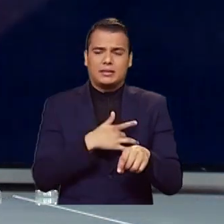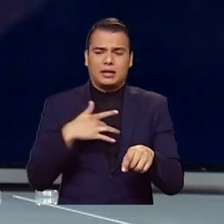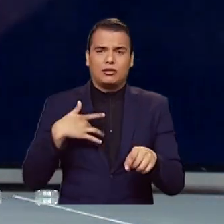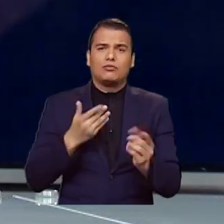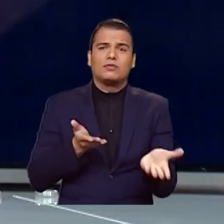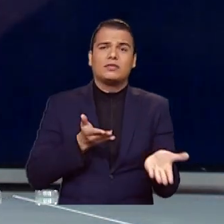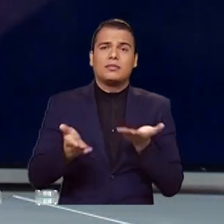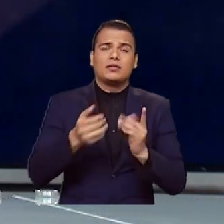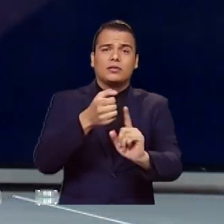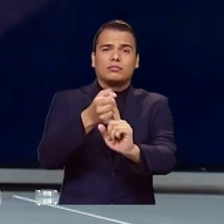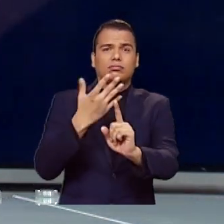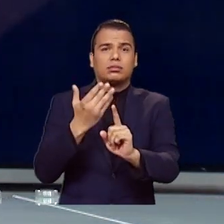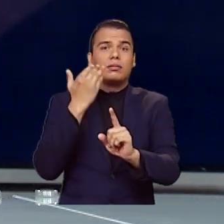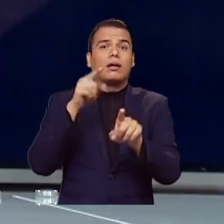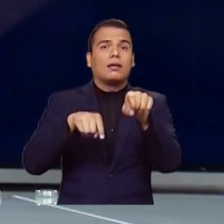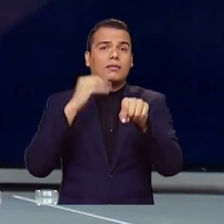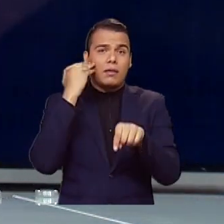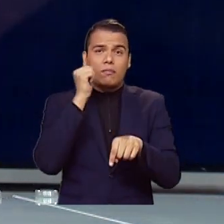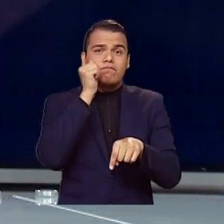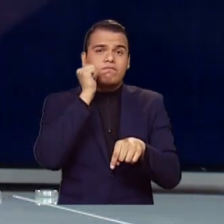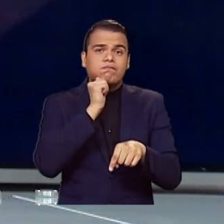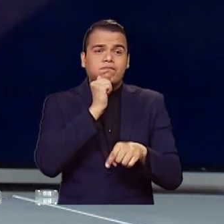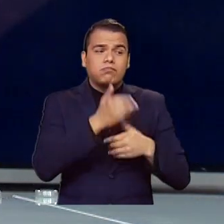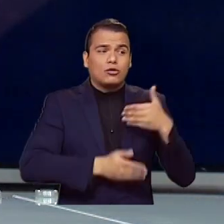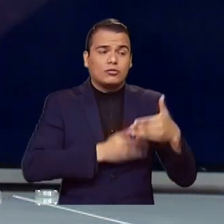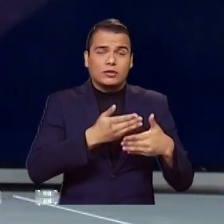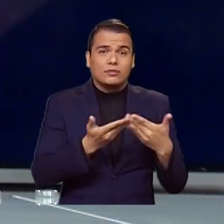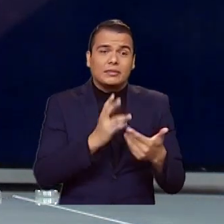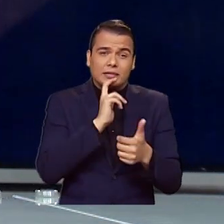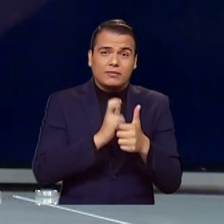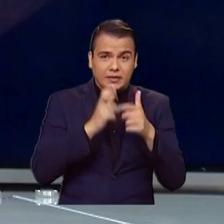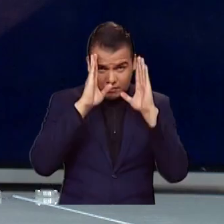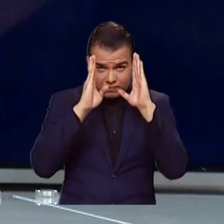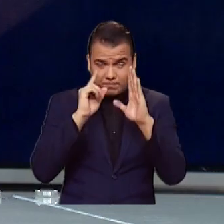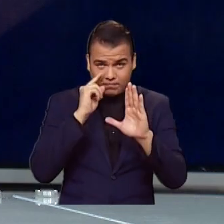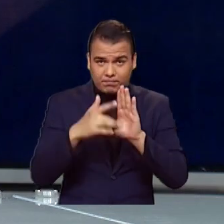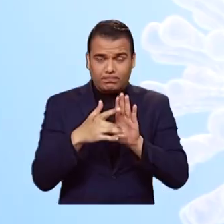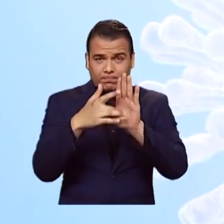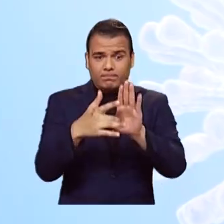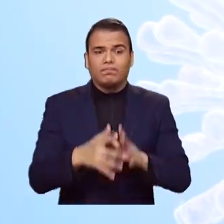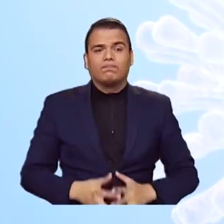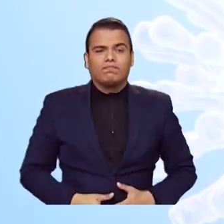por ejemplo, el de las madres en gestación y sus tratamientos, informa Lizeth Romero.